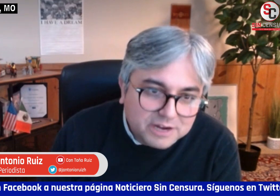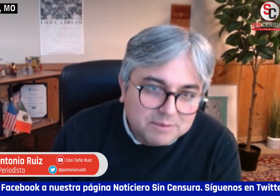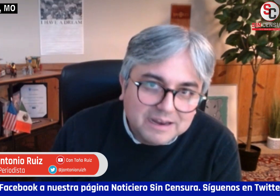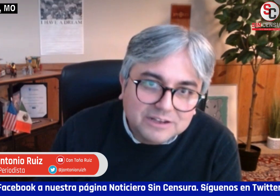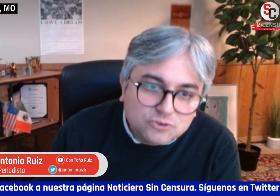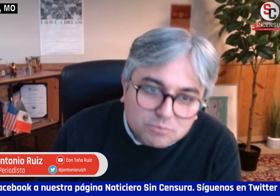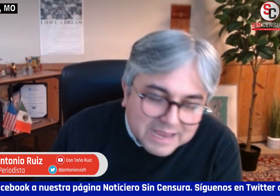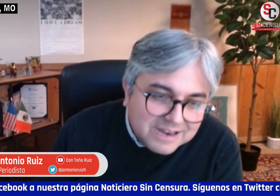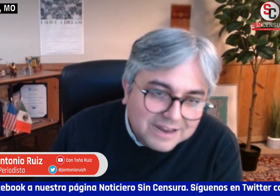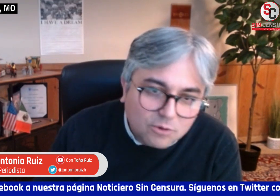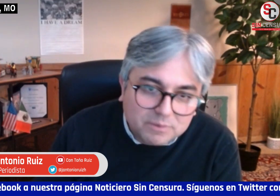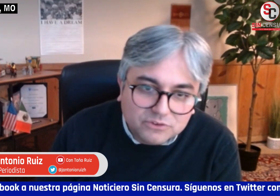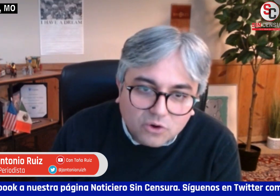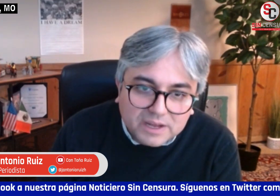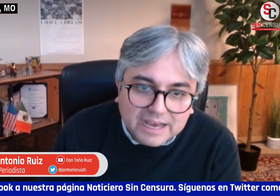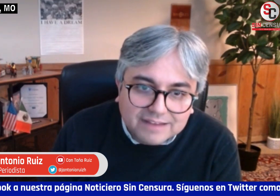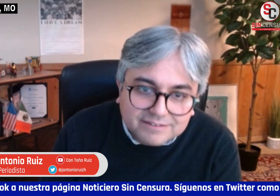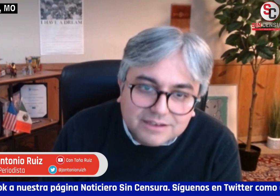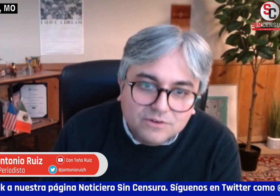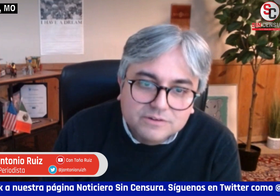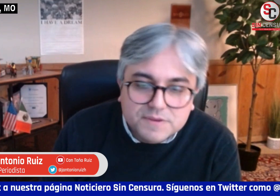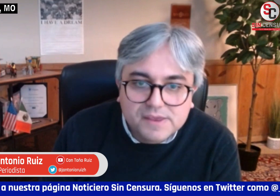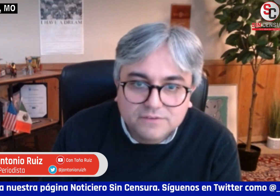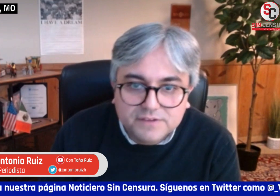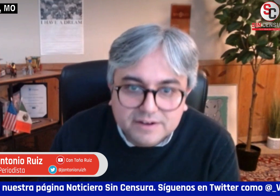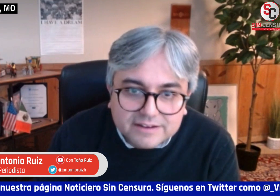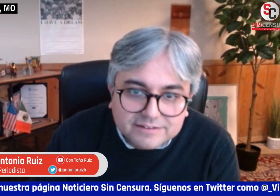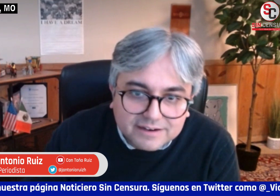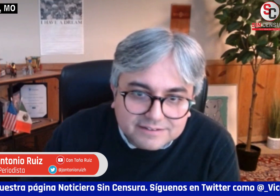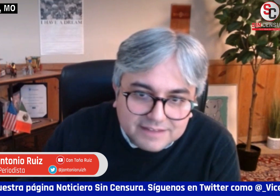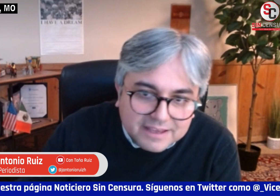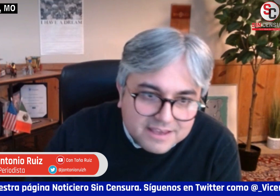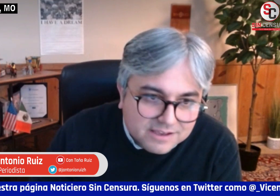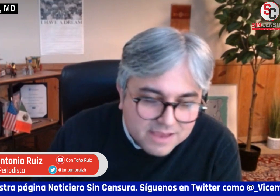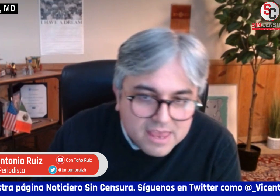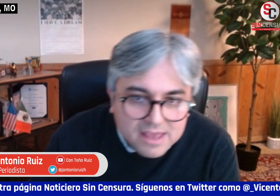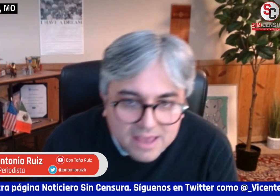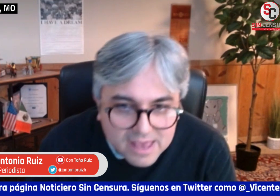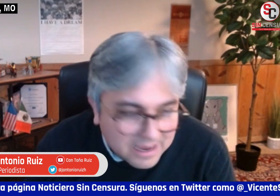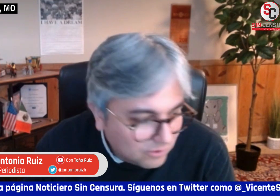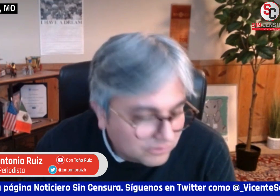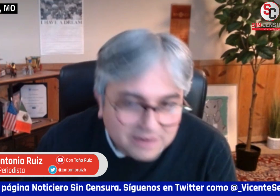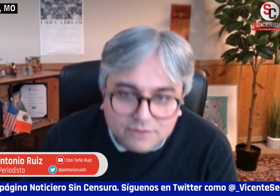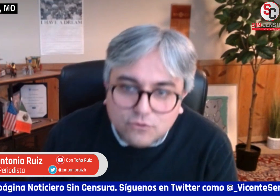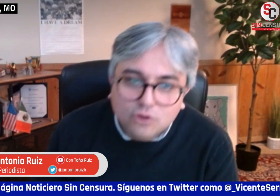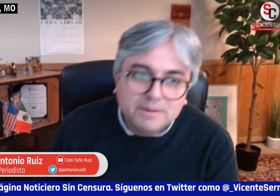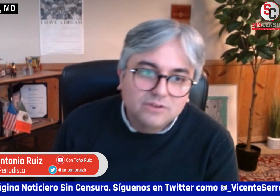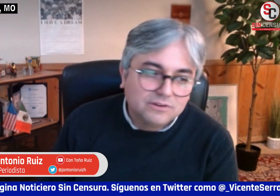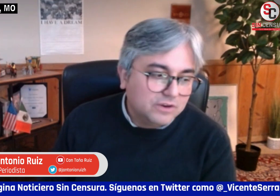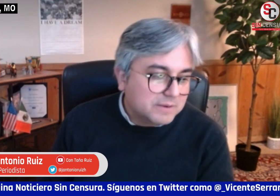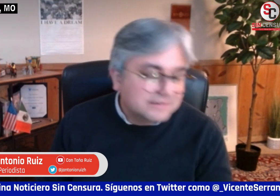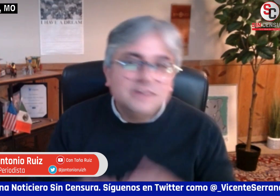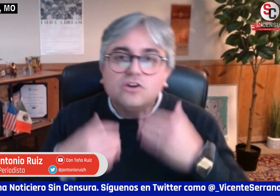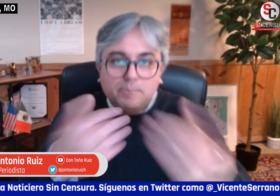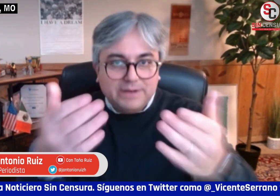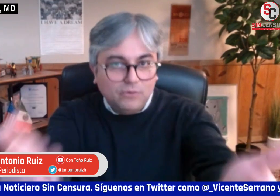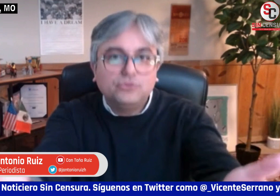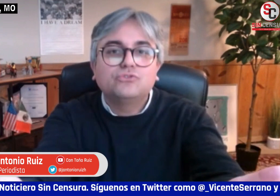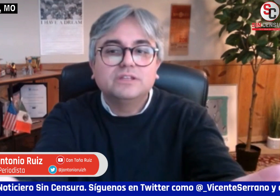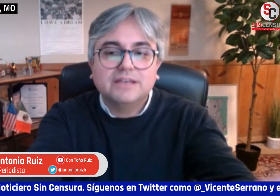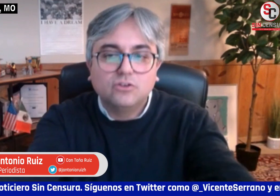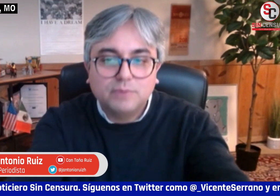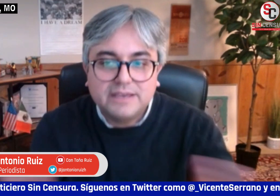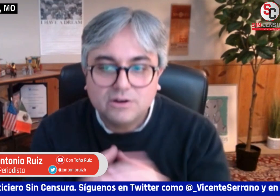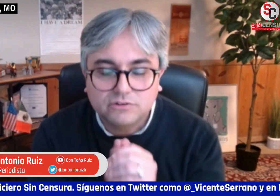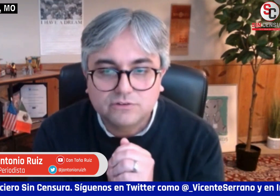Zuckerman, a Chumel, a López Dóriga, a Ciro, a Ferriz, a Aristegui, a los del Reforma, a los del Universal. Y yo le pregunto a